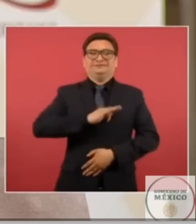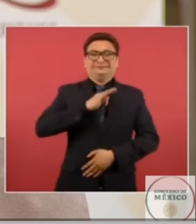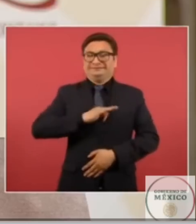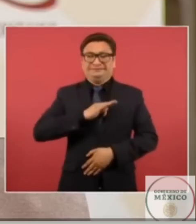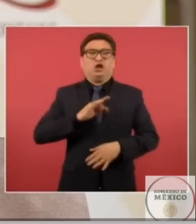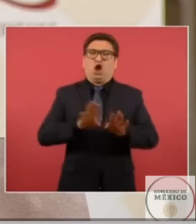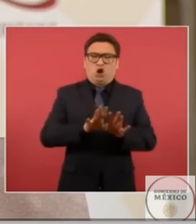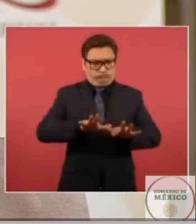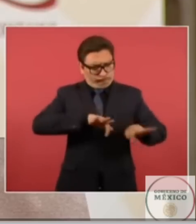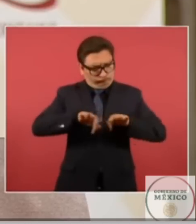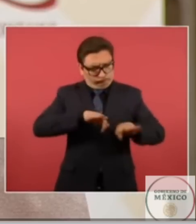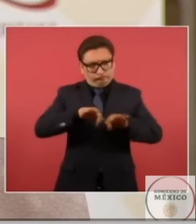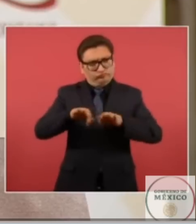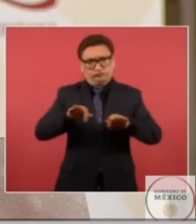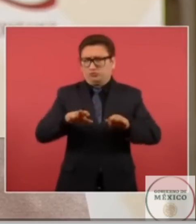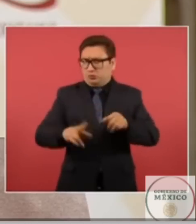honradamente